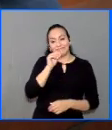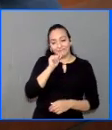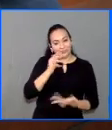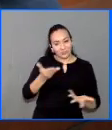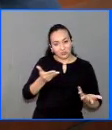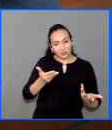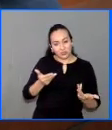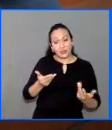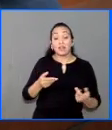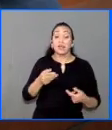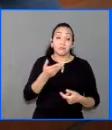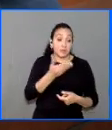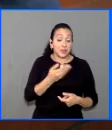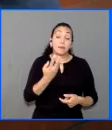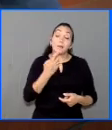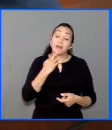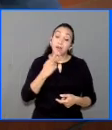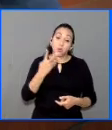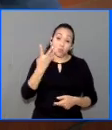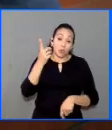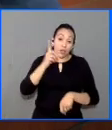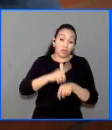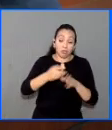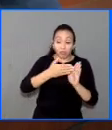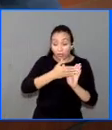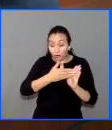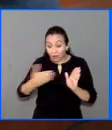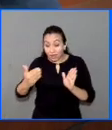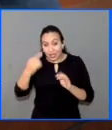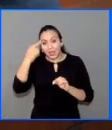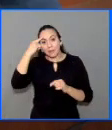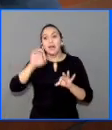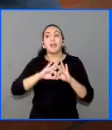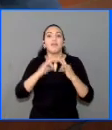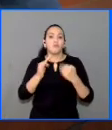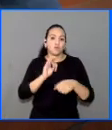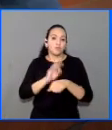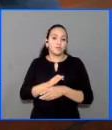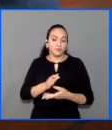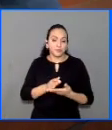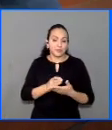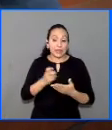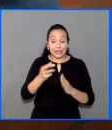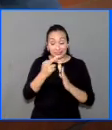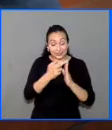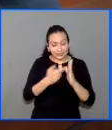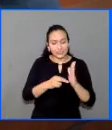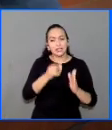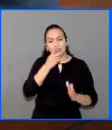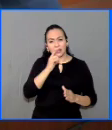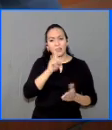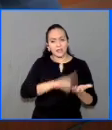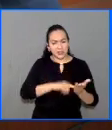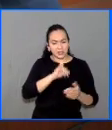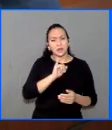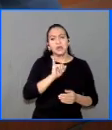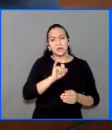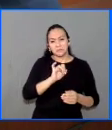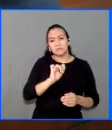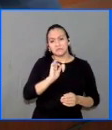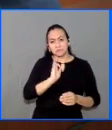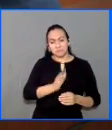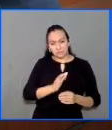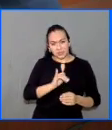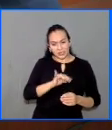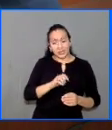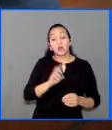4 días para interponer el medio de defensa. Dichos lineamientos fueron aprobados por el Consejo General del INE el 30 de